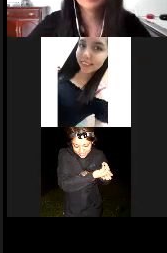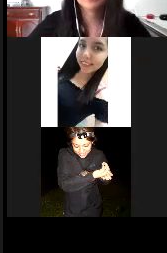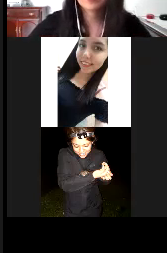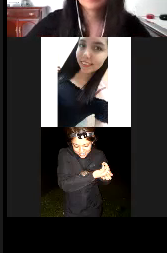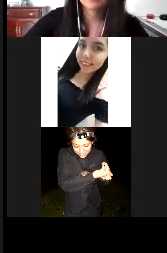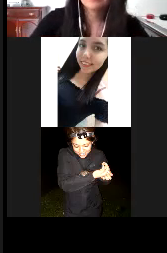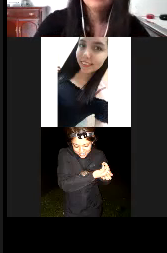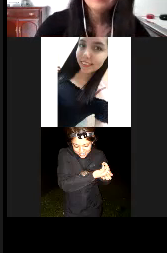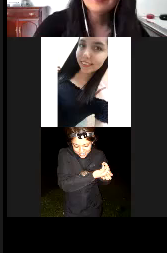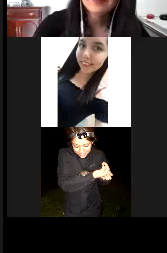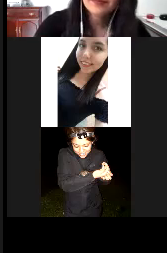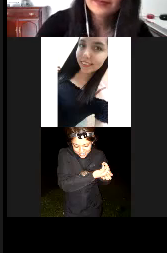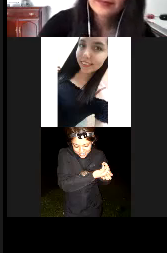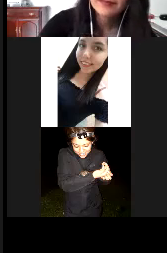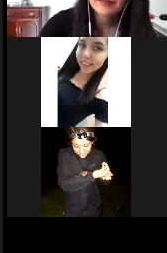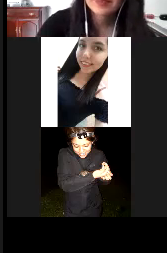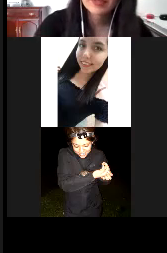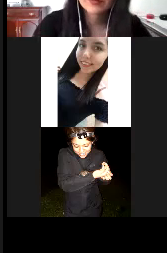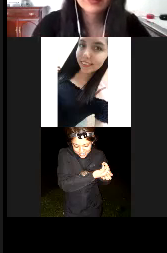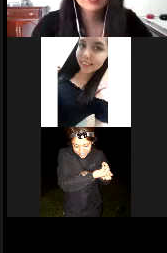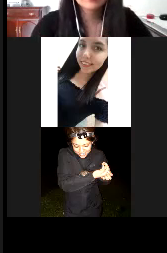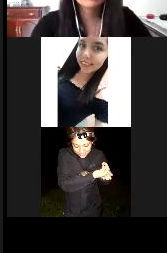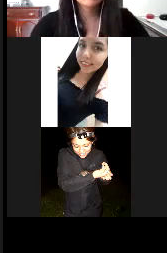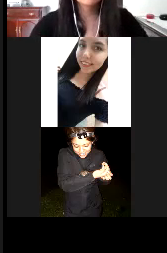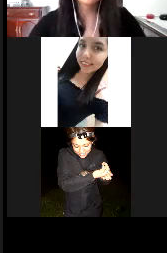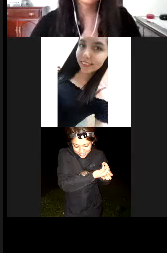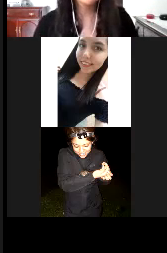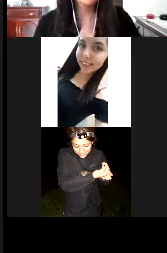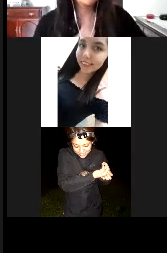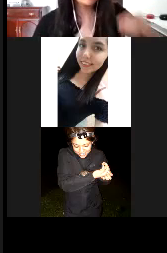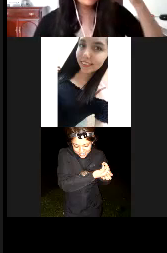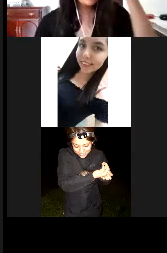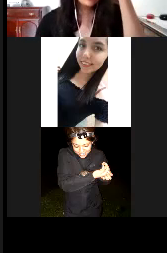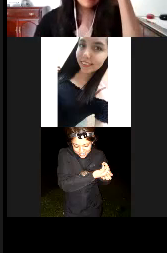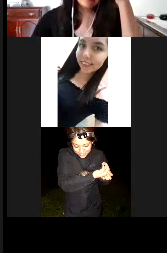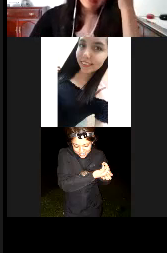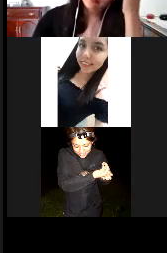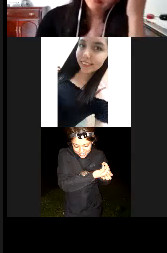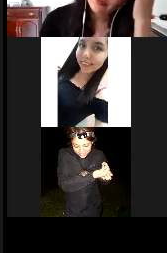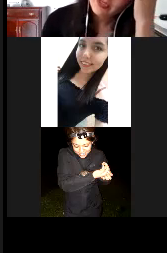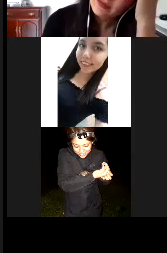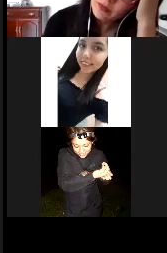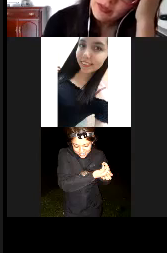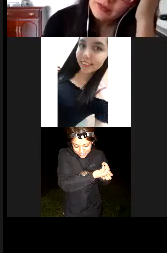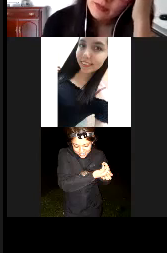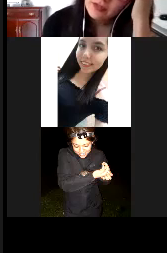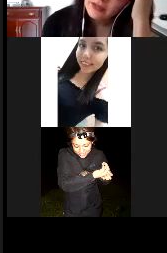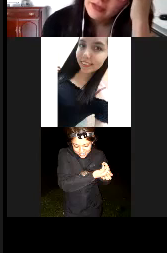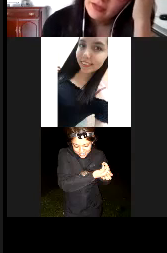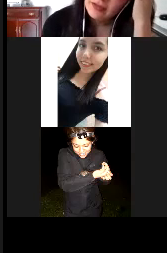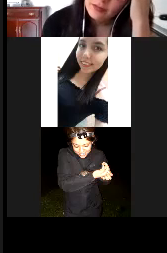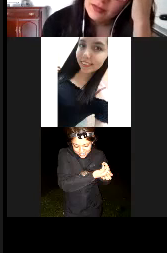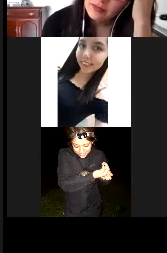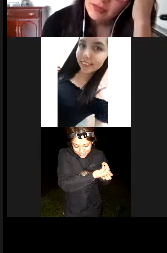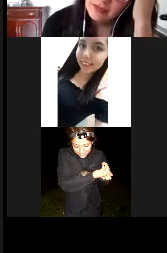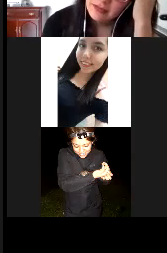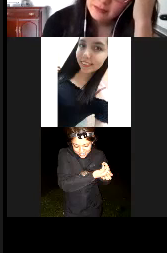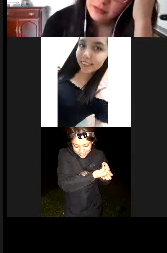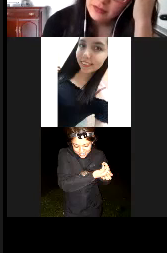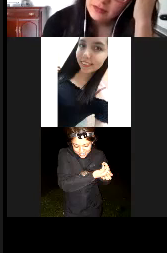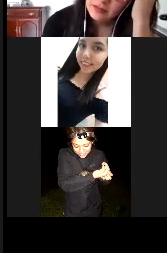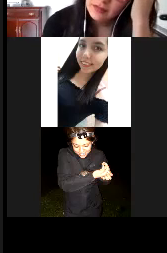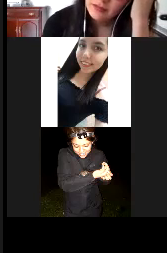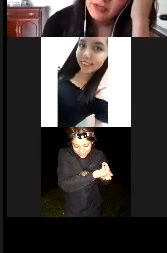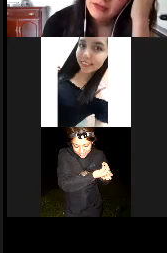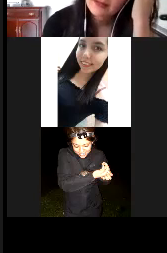no pueda tomar de ese lago, ¿verdad? Sí, justo ahora en la Universidad de La Salle estamos haciendo un proyecto para estudiar la calidad del agua del embalse